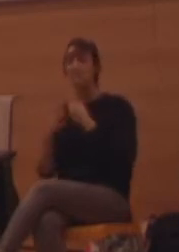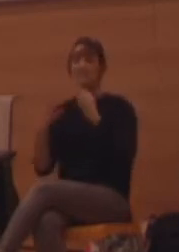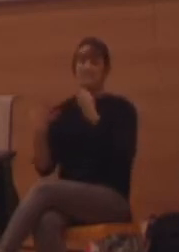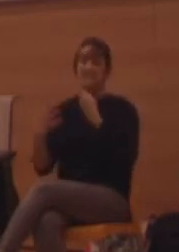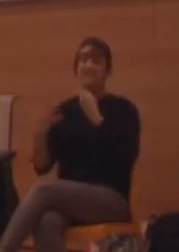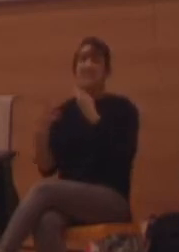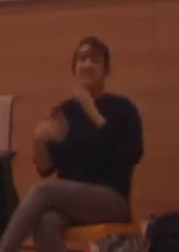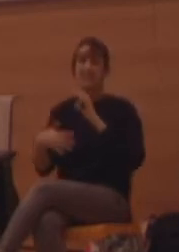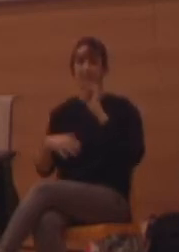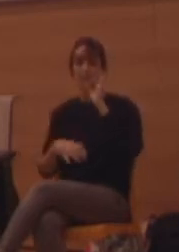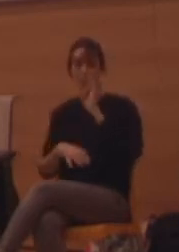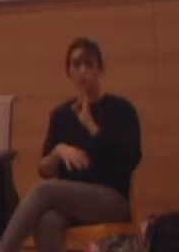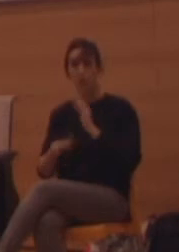70%